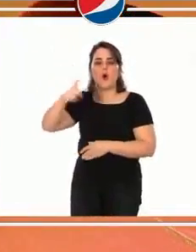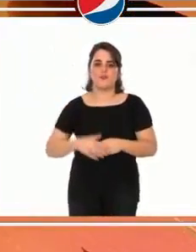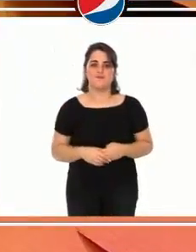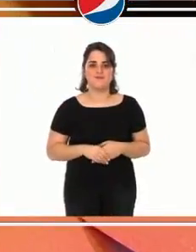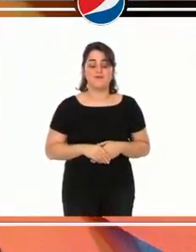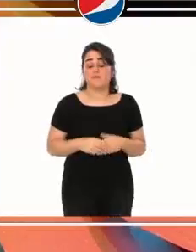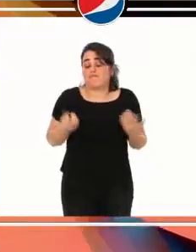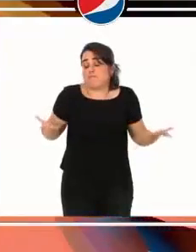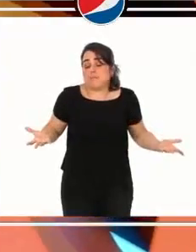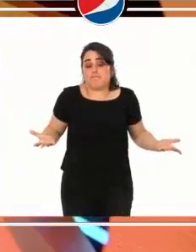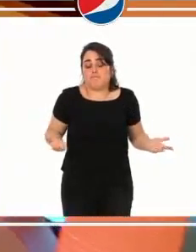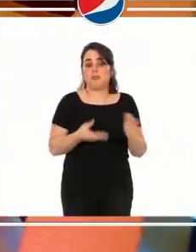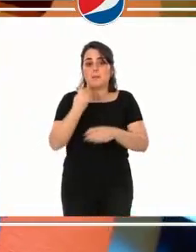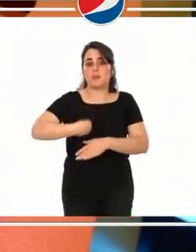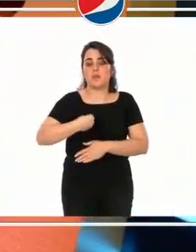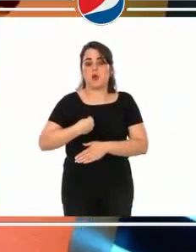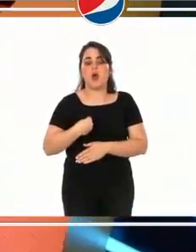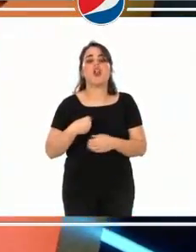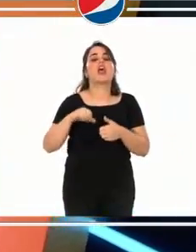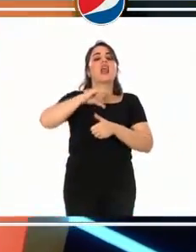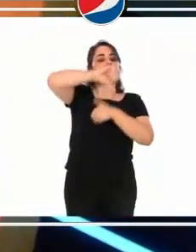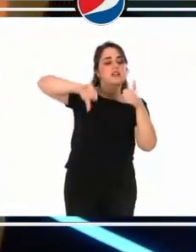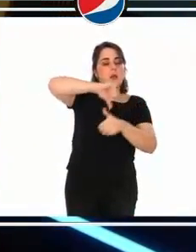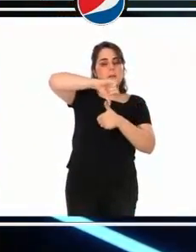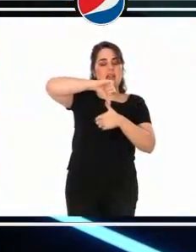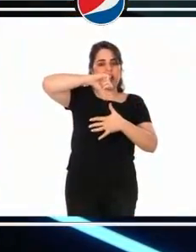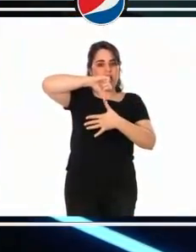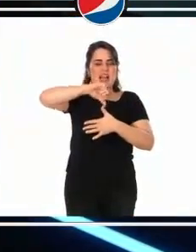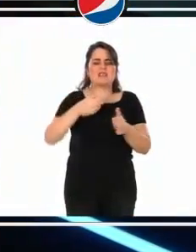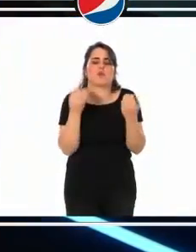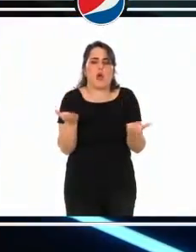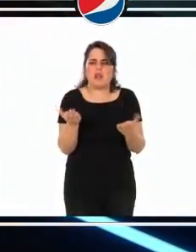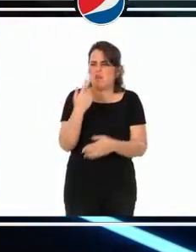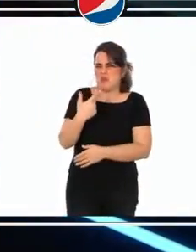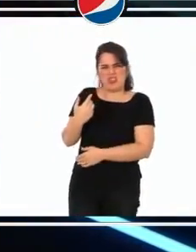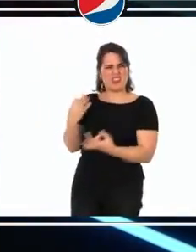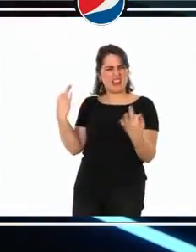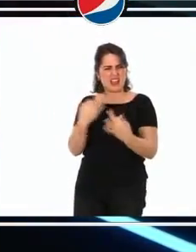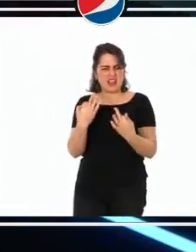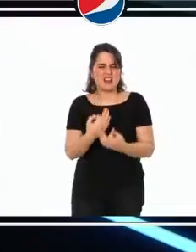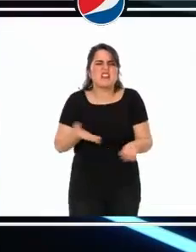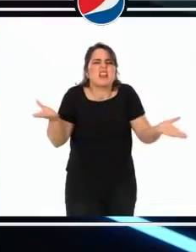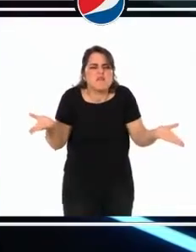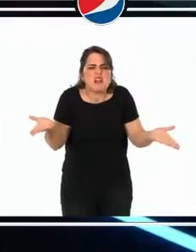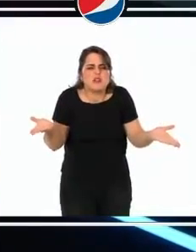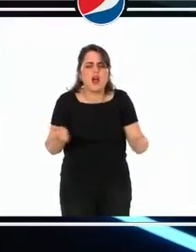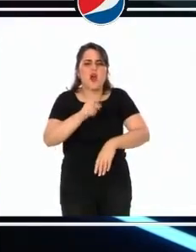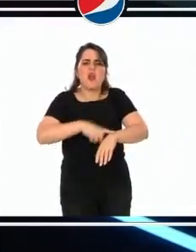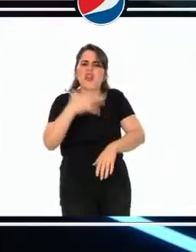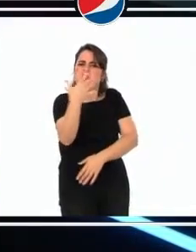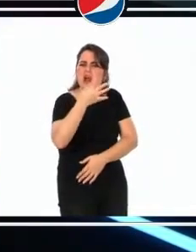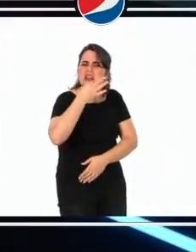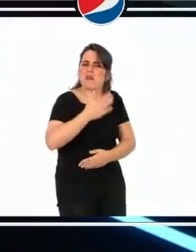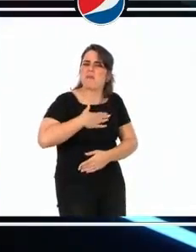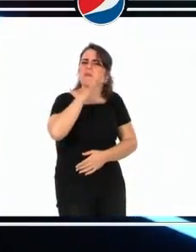En fin, amigos, para el que sea de Latinoamérica, por cierto, estaré diciendo: pero Ibai, ¿qué coño me estás contando, conchetumare? Son las 5 de la tarde en mi país.